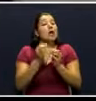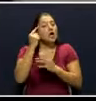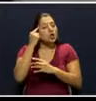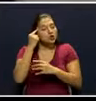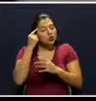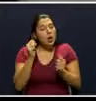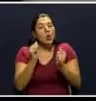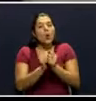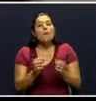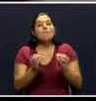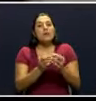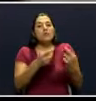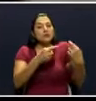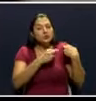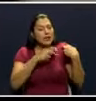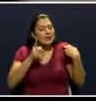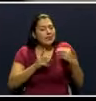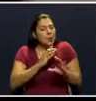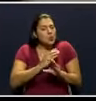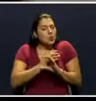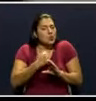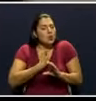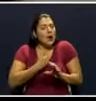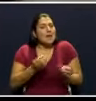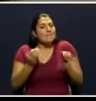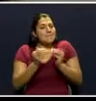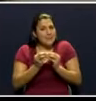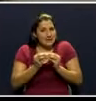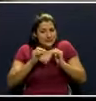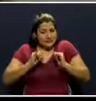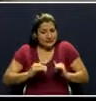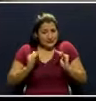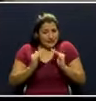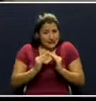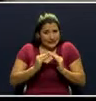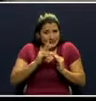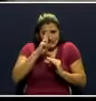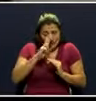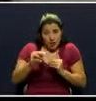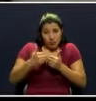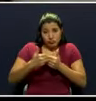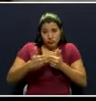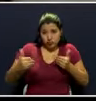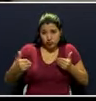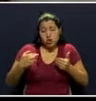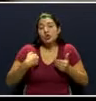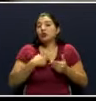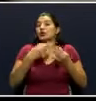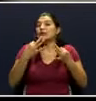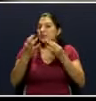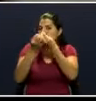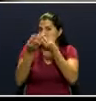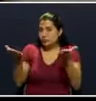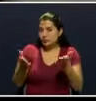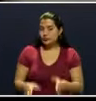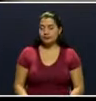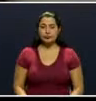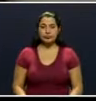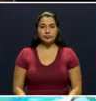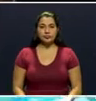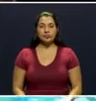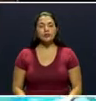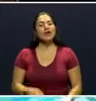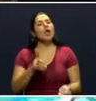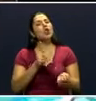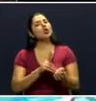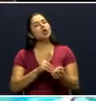guardar esas medidas de prevención y esas medidas de distanciamiento que hemos tratado de ir comunicando a la población.